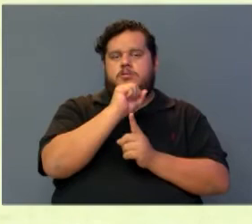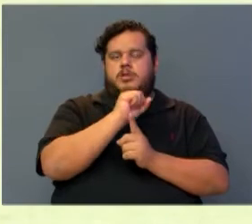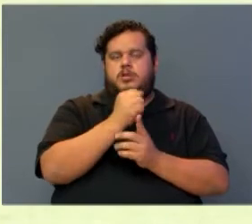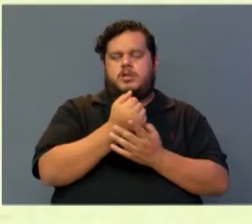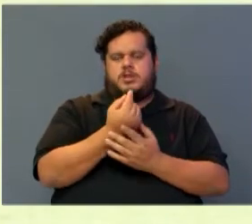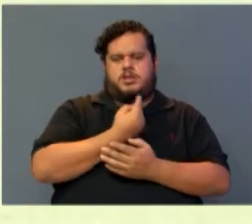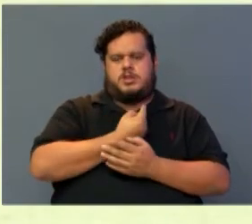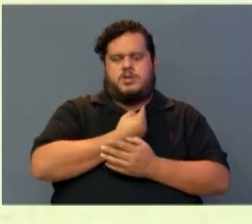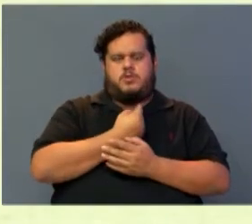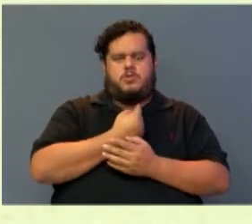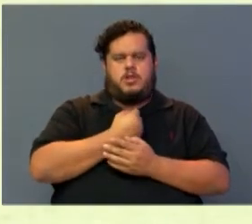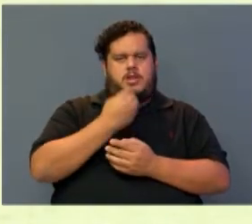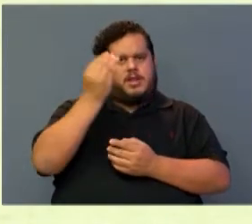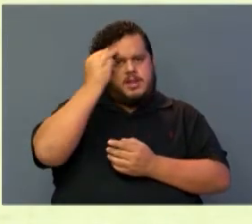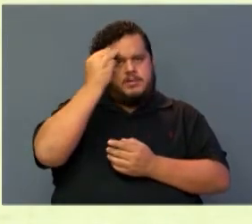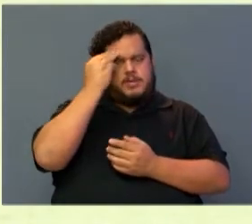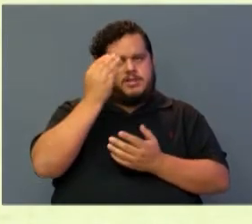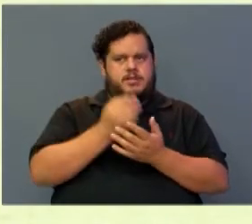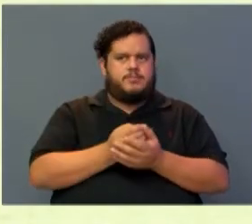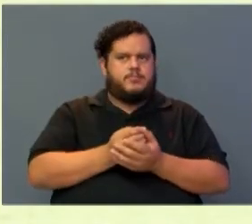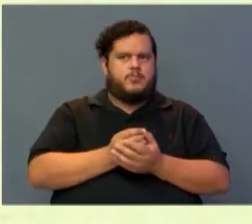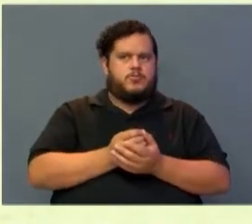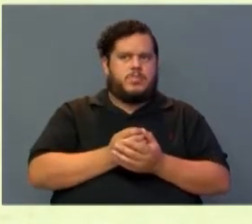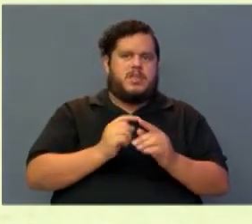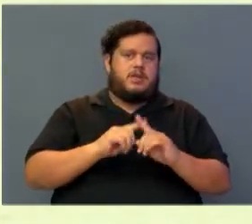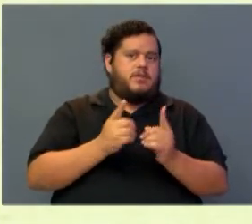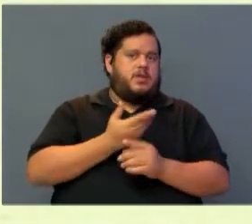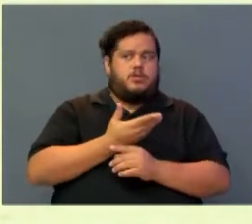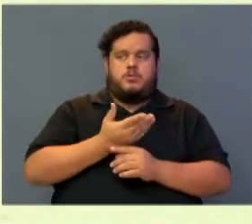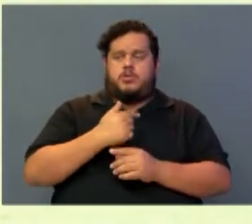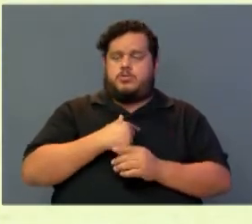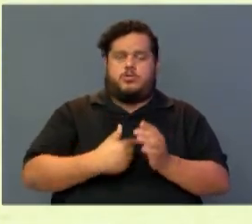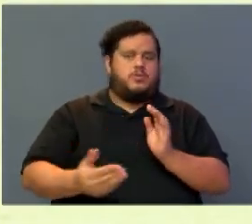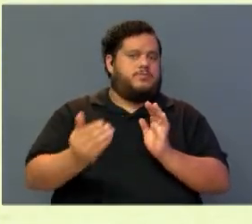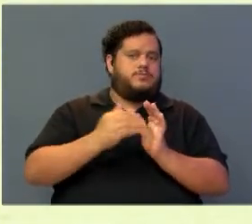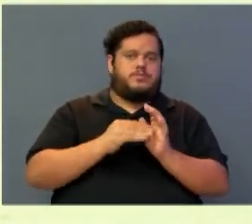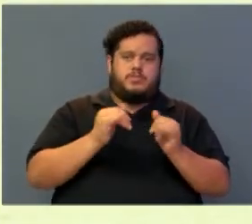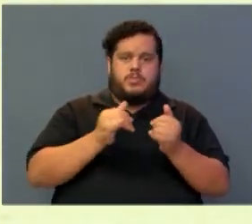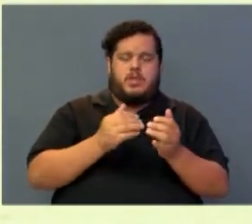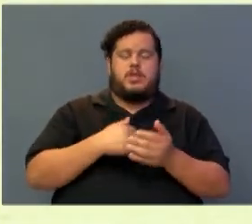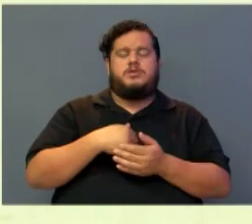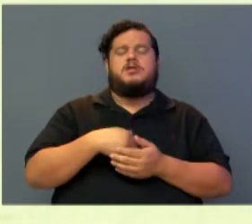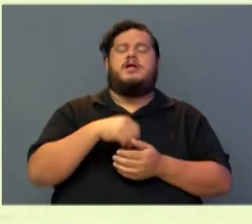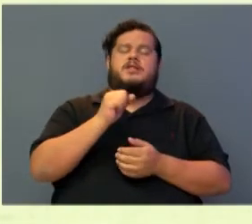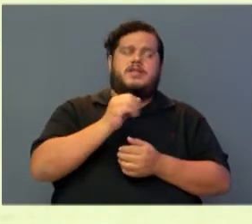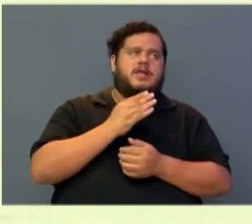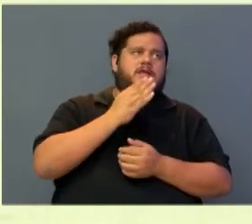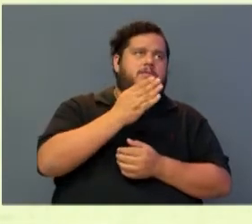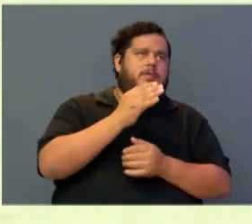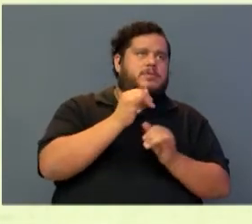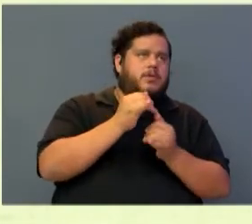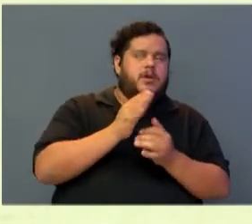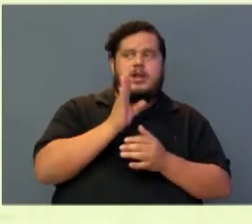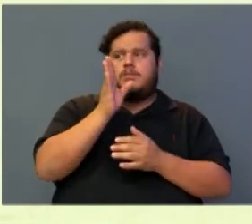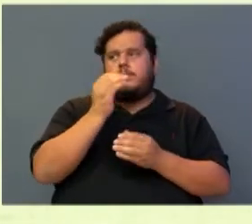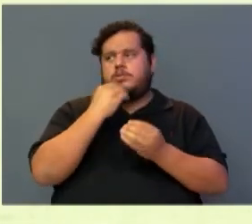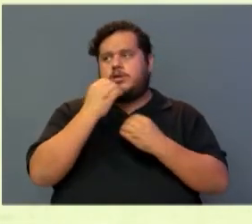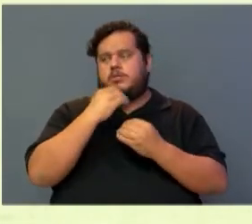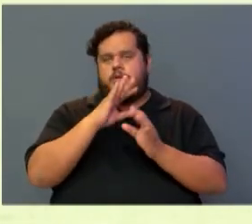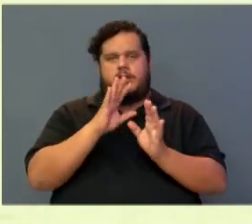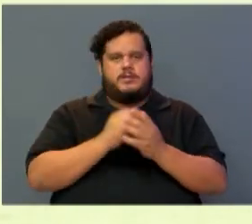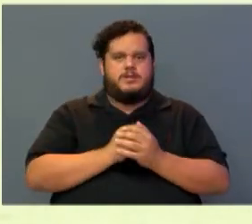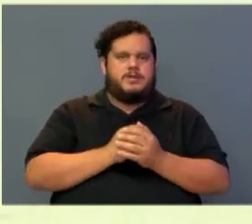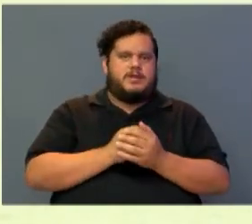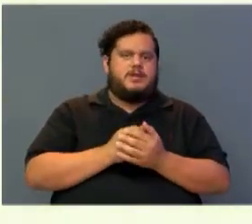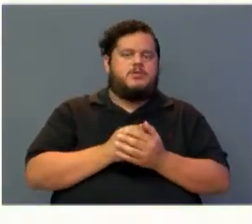en la mente y uno no puede olvidar esas cosas. Entonces, pero cuando volví a jugar otra vez, sí, vamos a comer, vamos a esto, vamos a lo otro. Entonces son cosas que uno